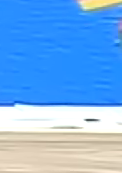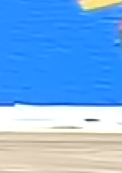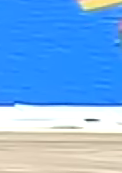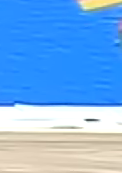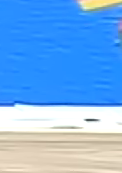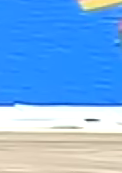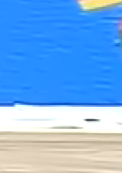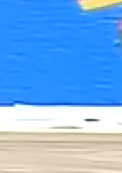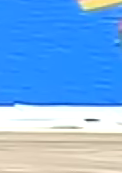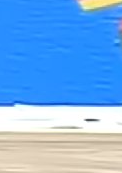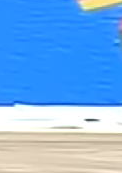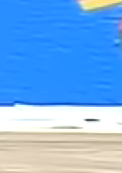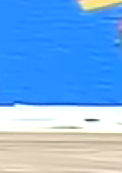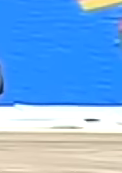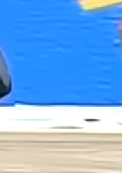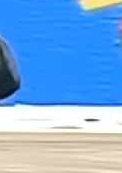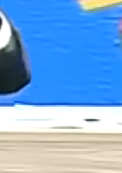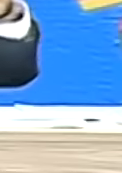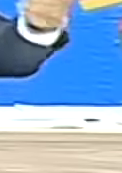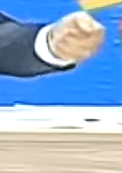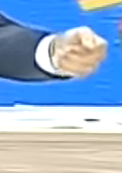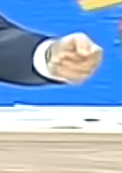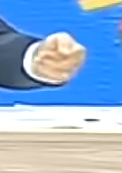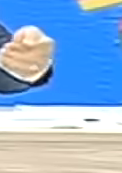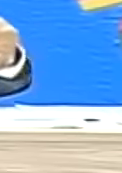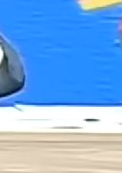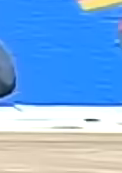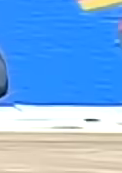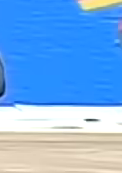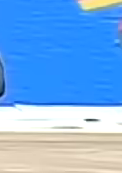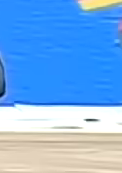difícil, entre